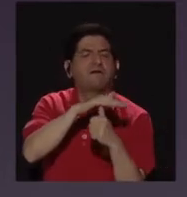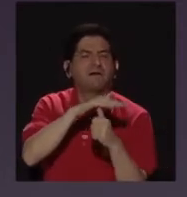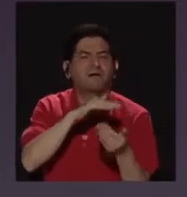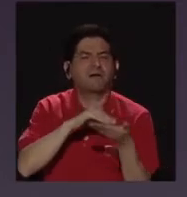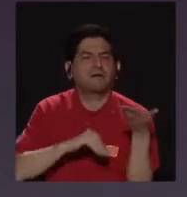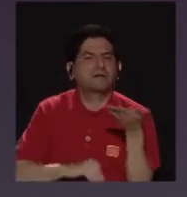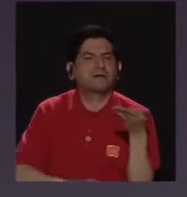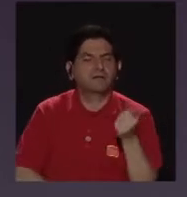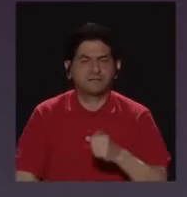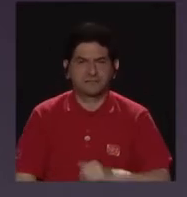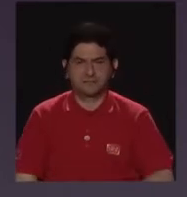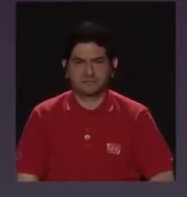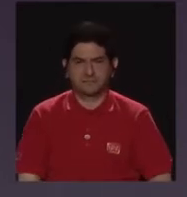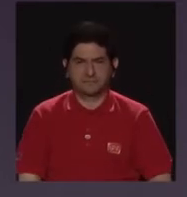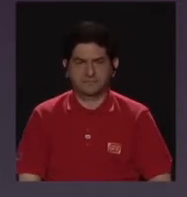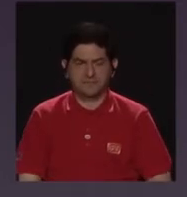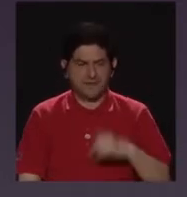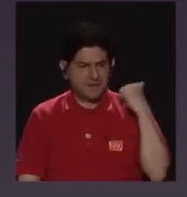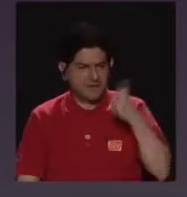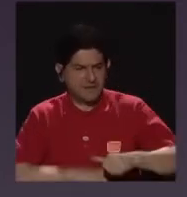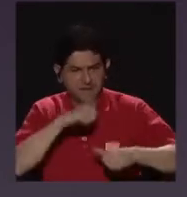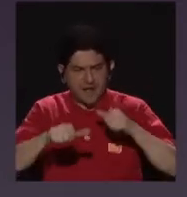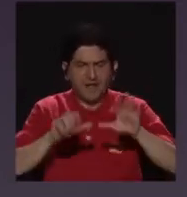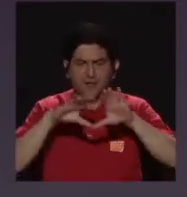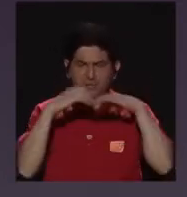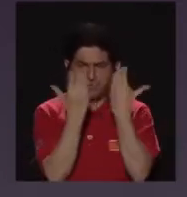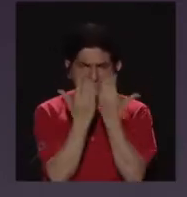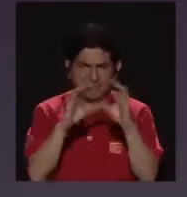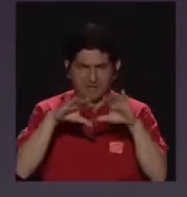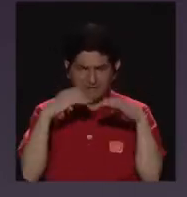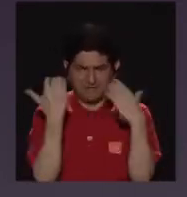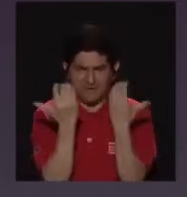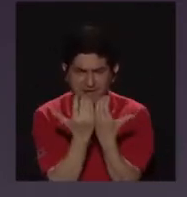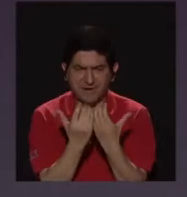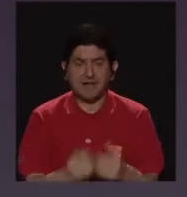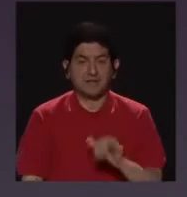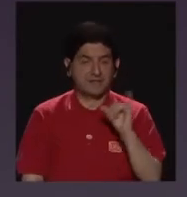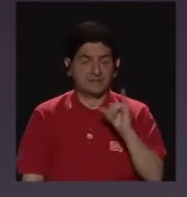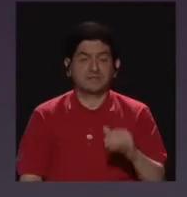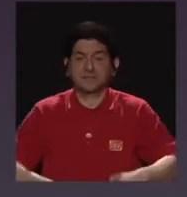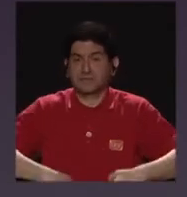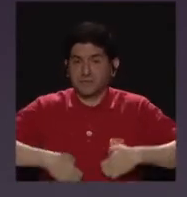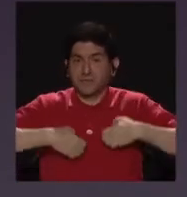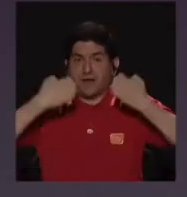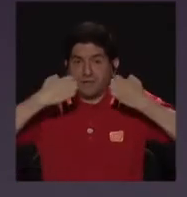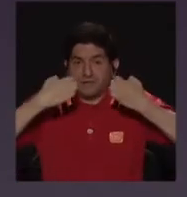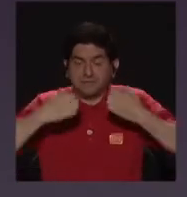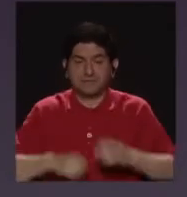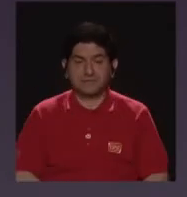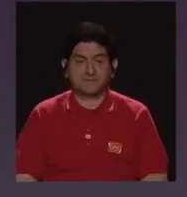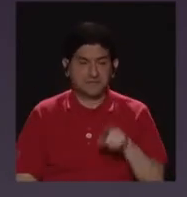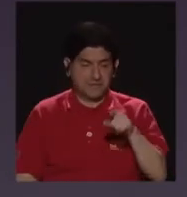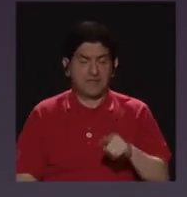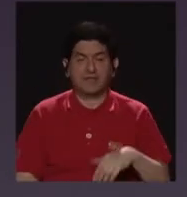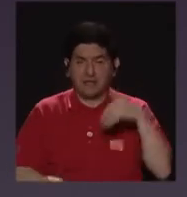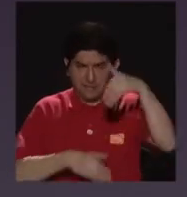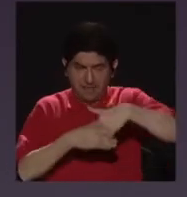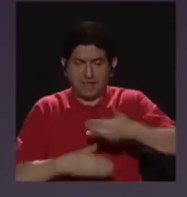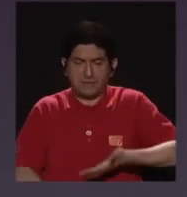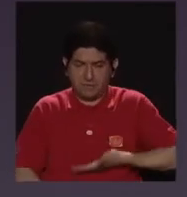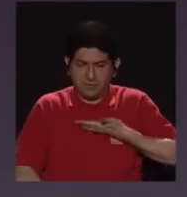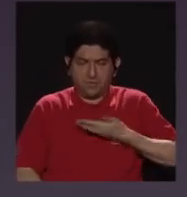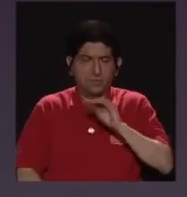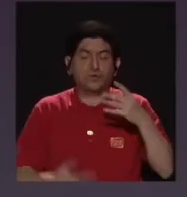la lucha de clases que hay también en el orgullo en las